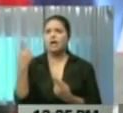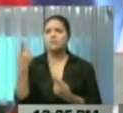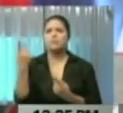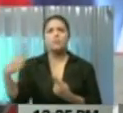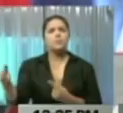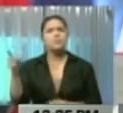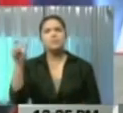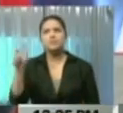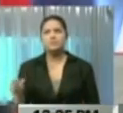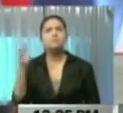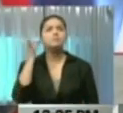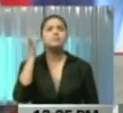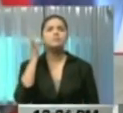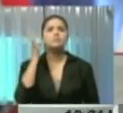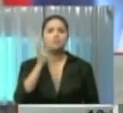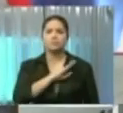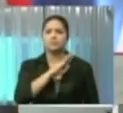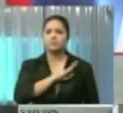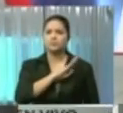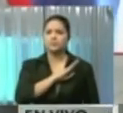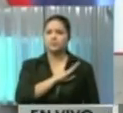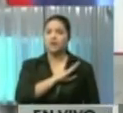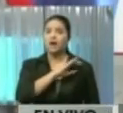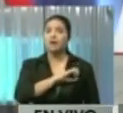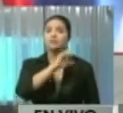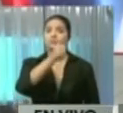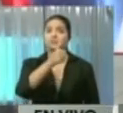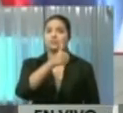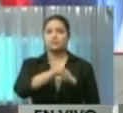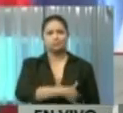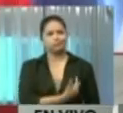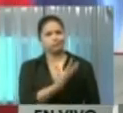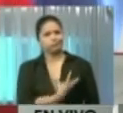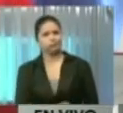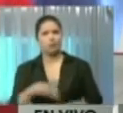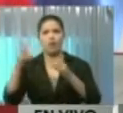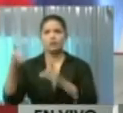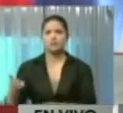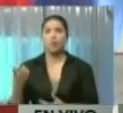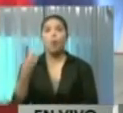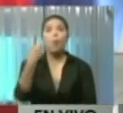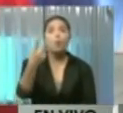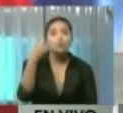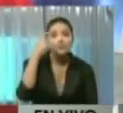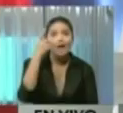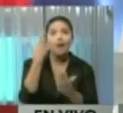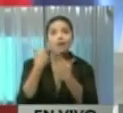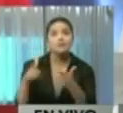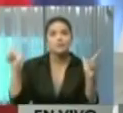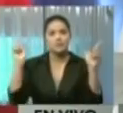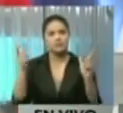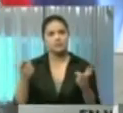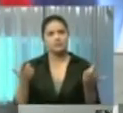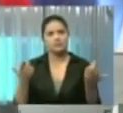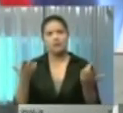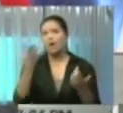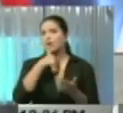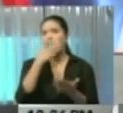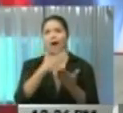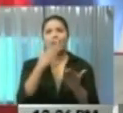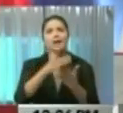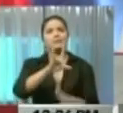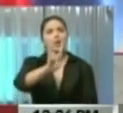una rectora, bueno, muy descontenta con la medida de un día, para que no haya clases el